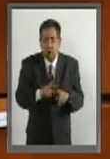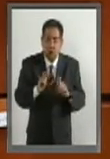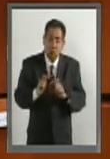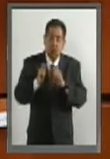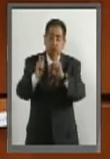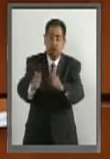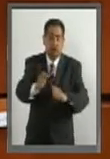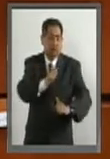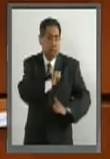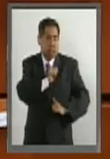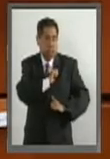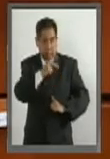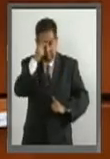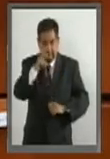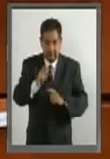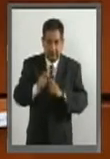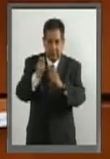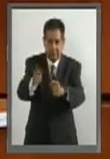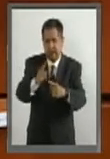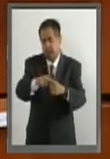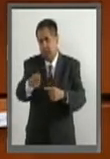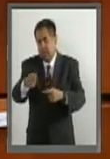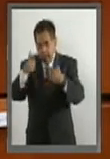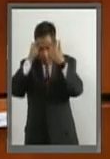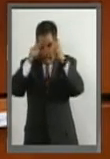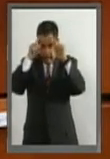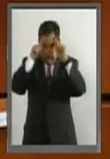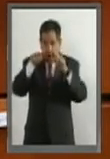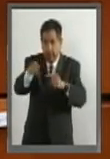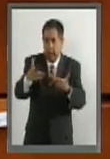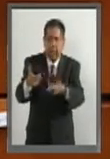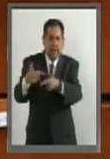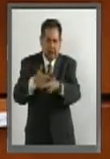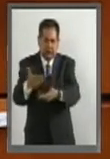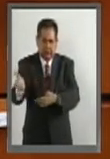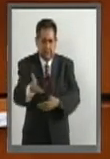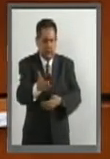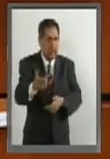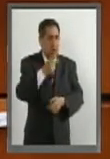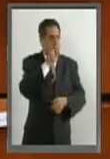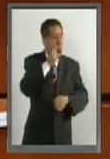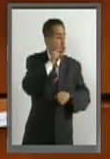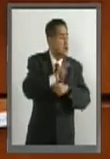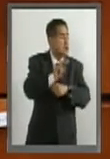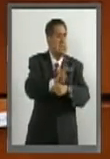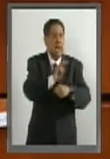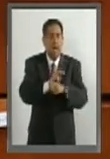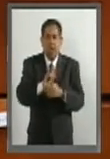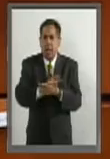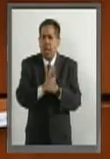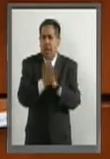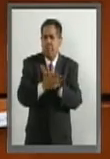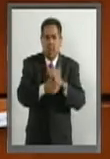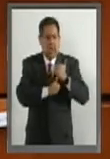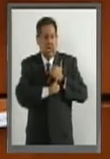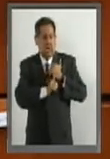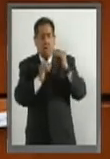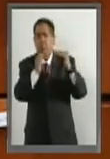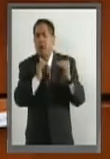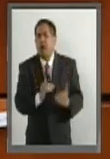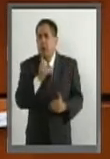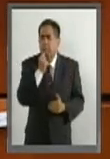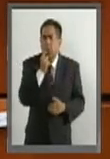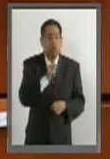ejército mexicano y a la Marina para que continúen siendo la policía del